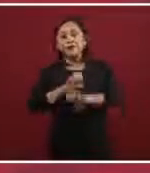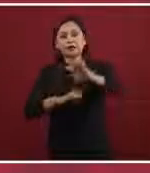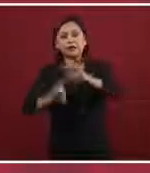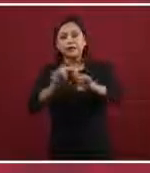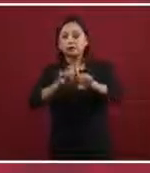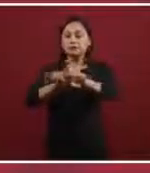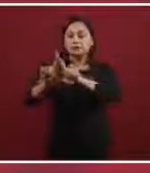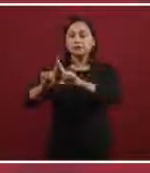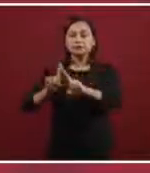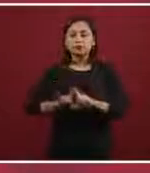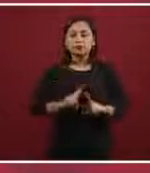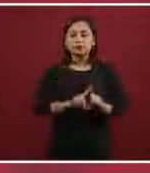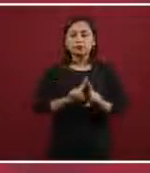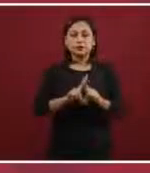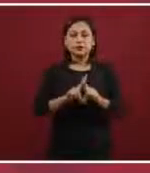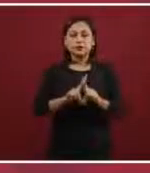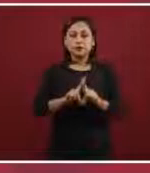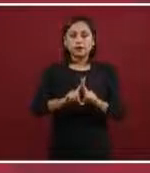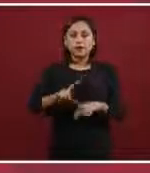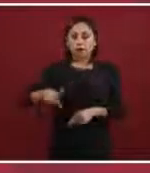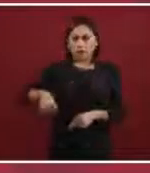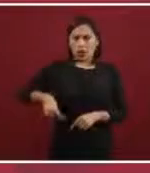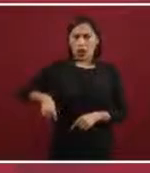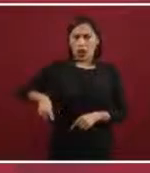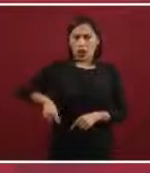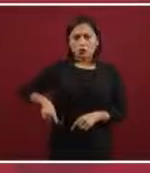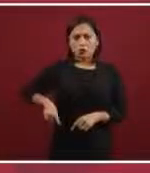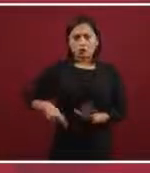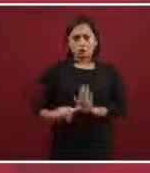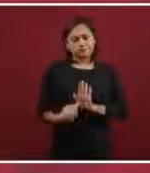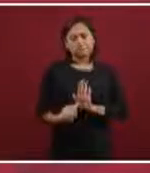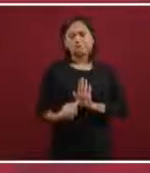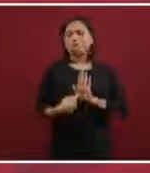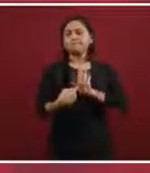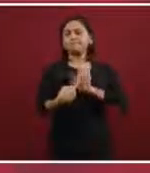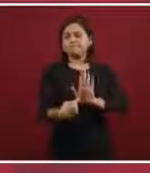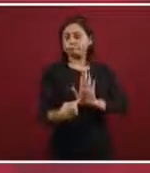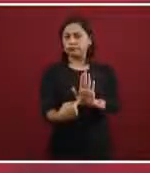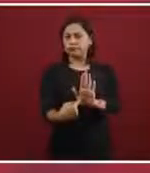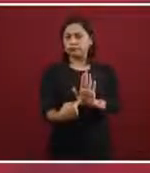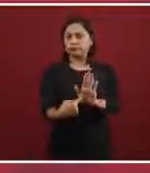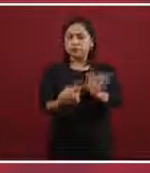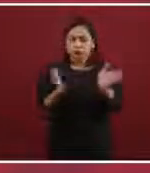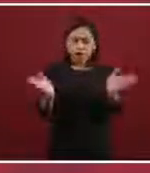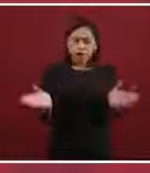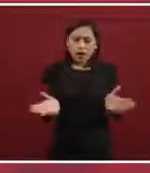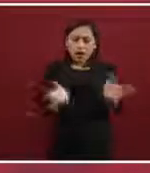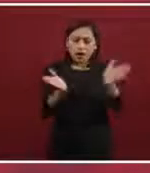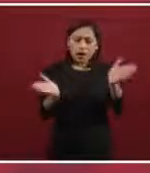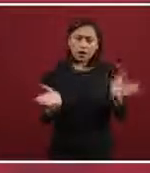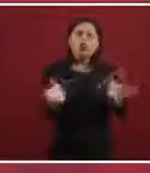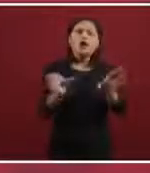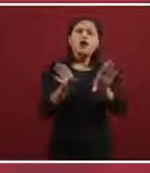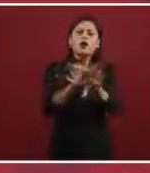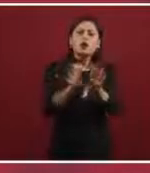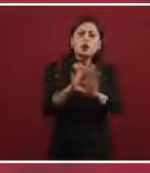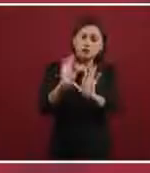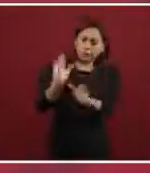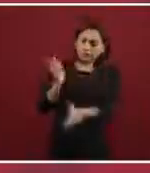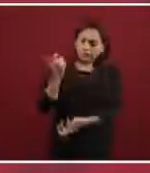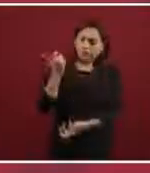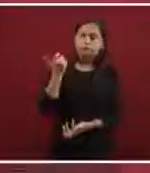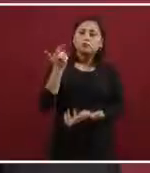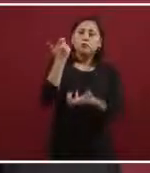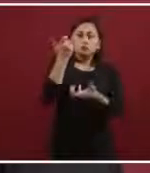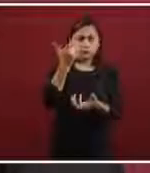el gobierno puede dar el ejemplo orientando el presupuesto por